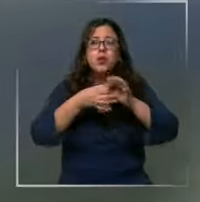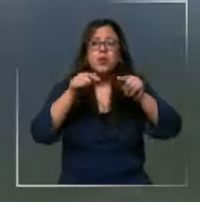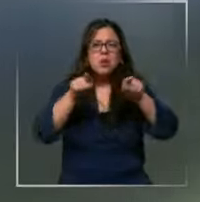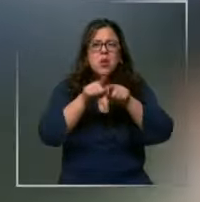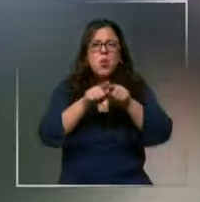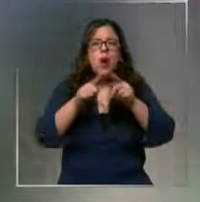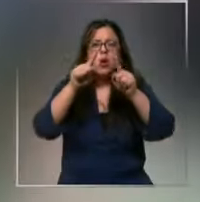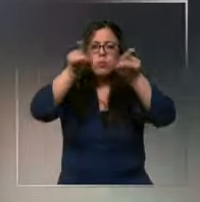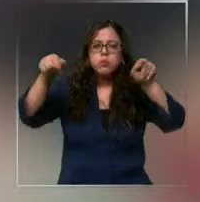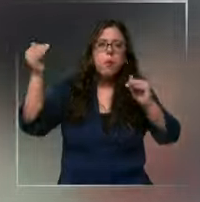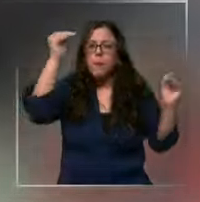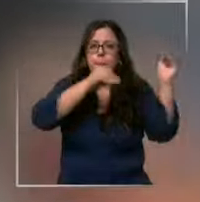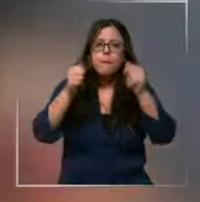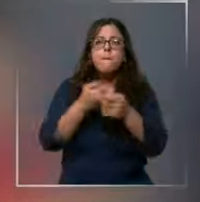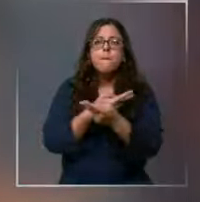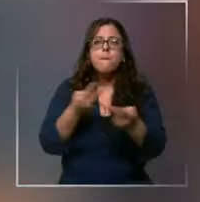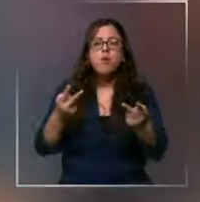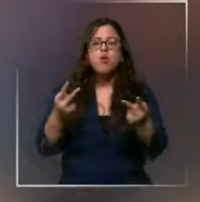pública.